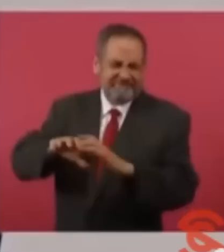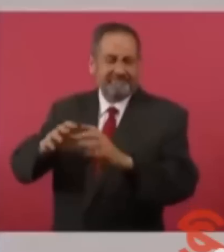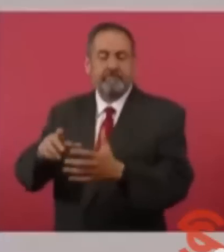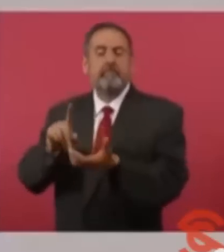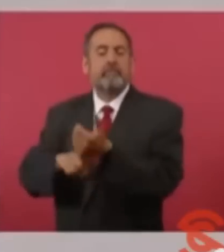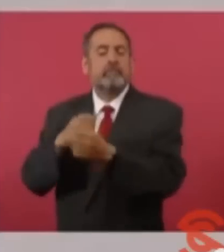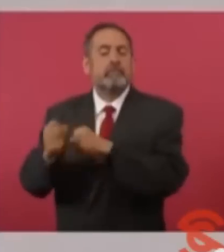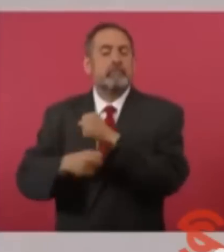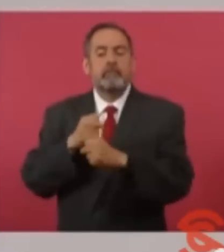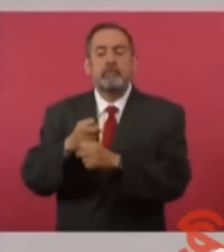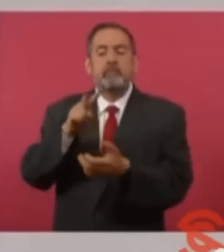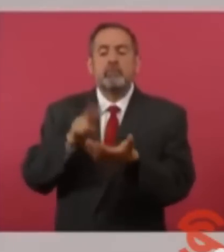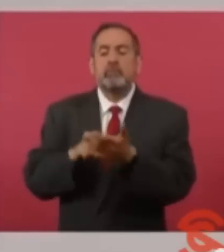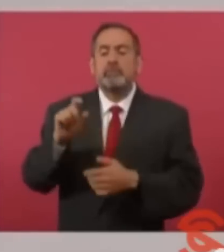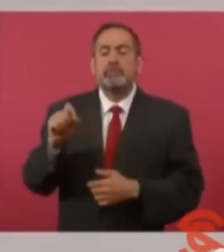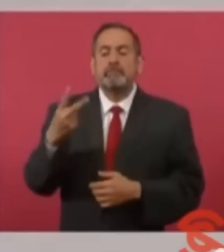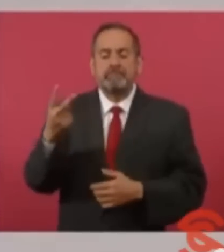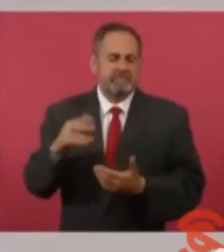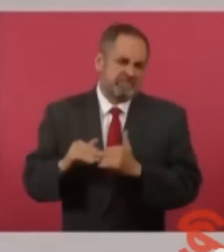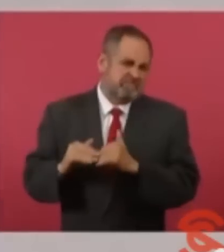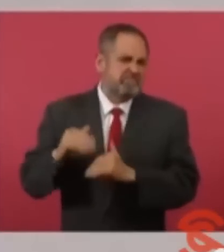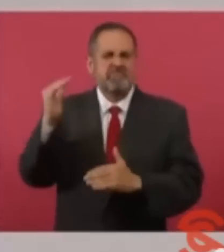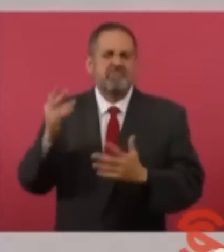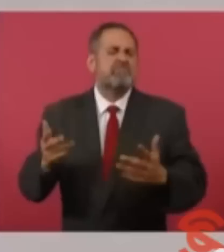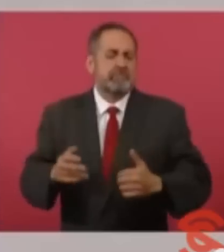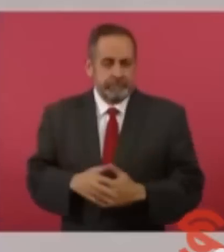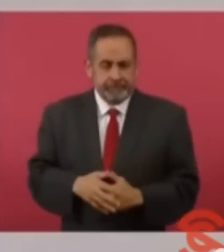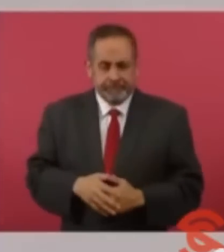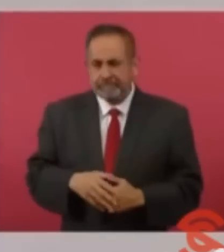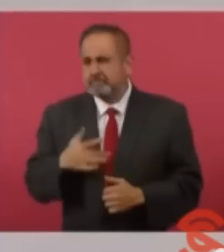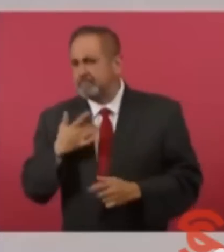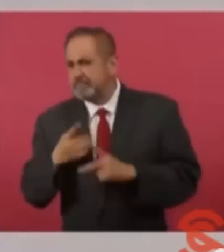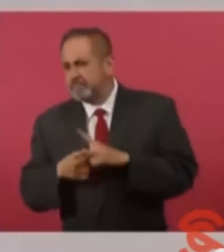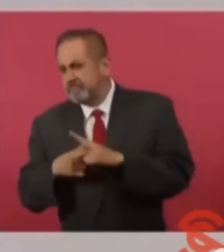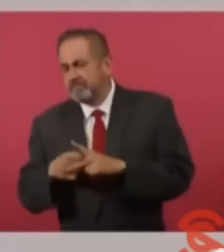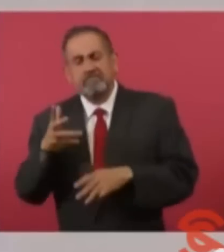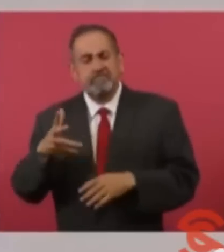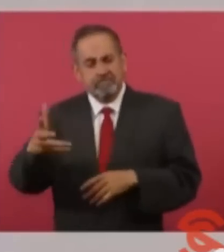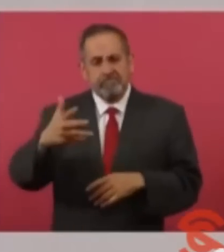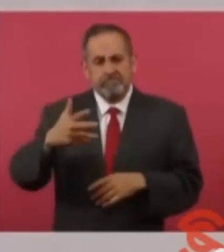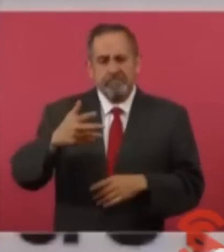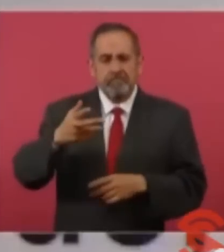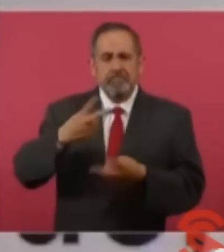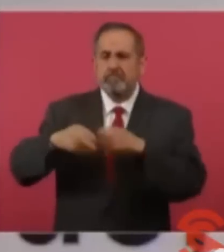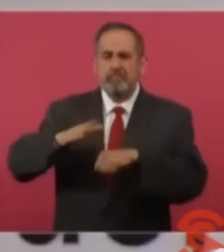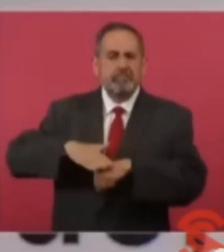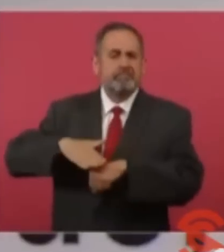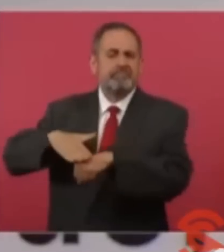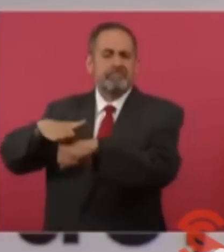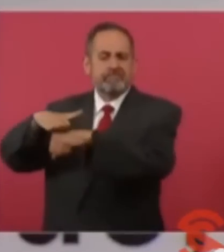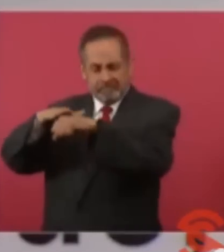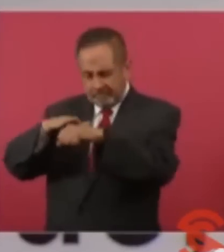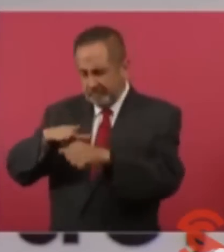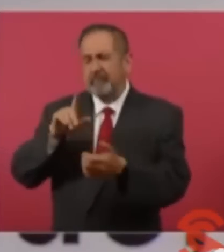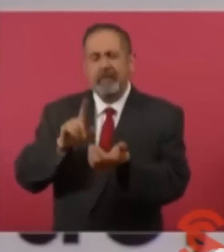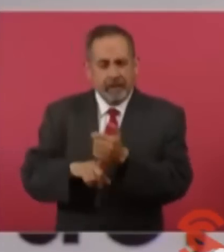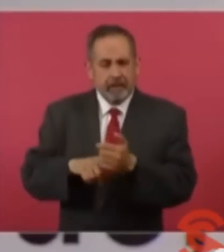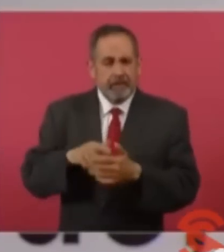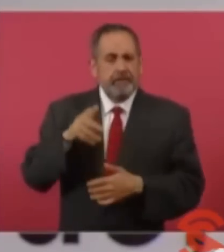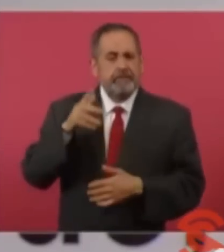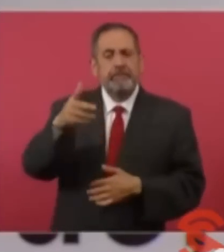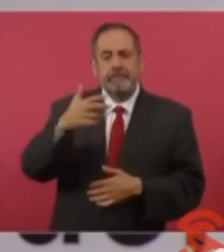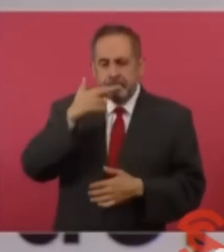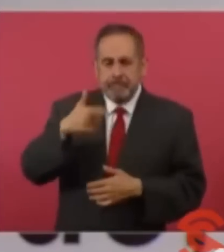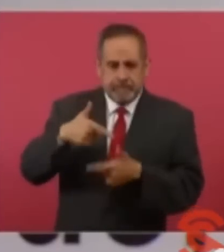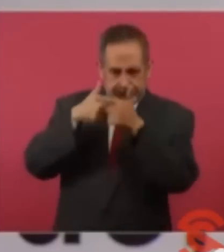en 2022, con tendencia al alza, es decir, vamos a